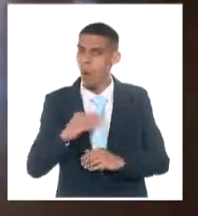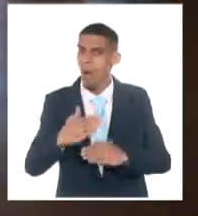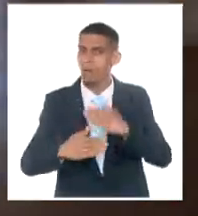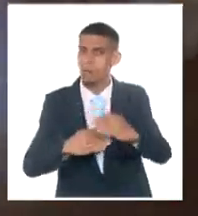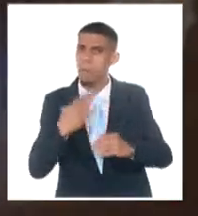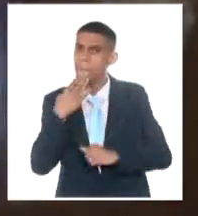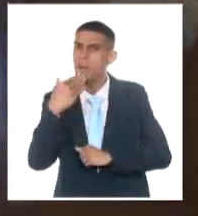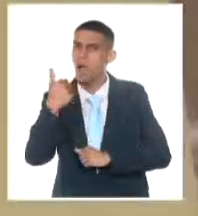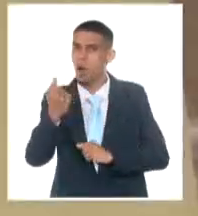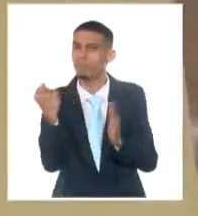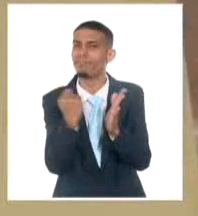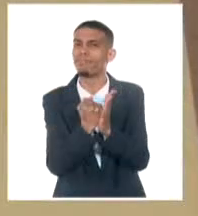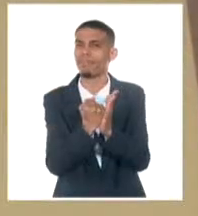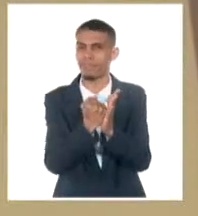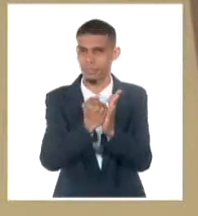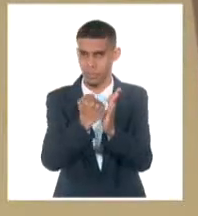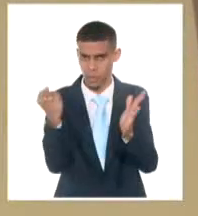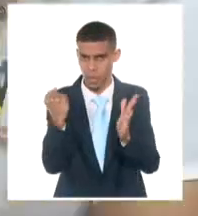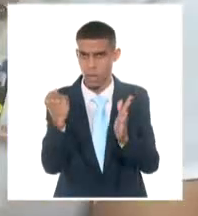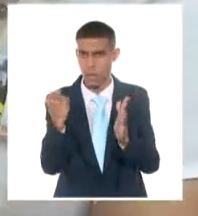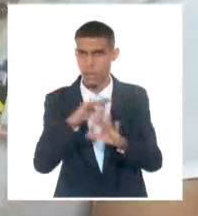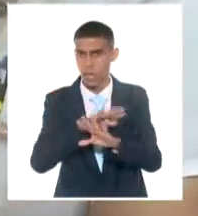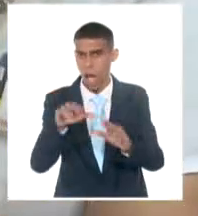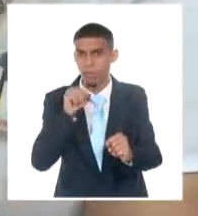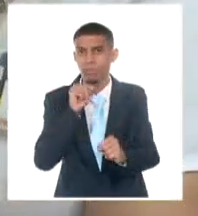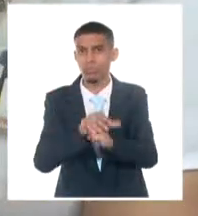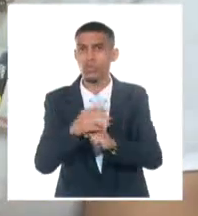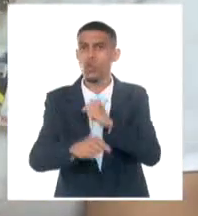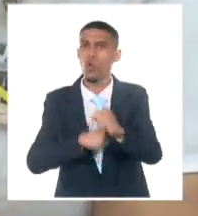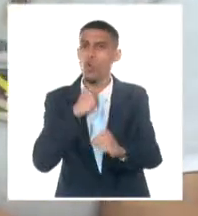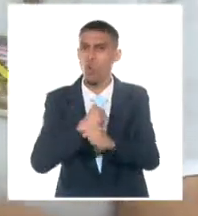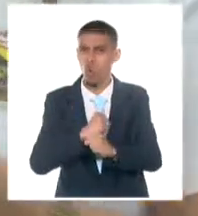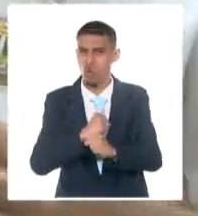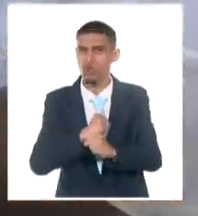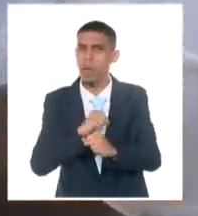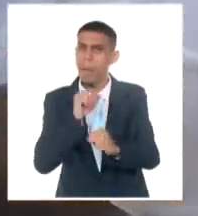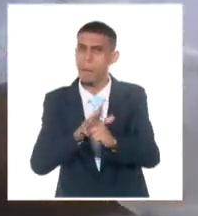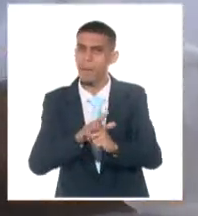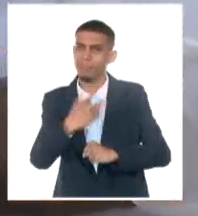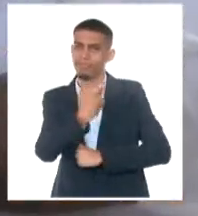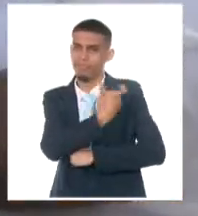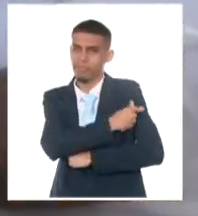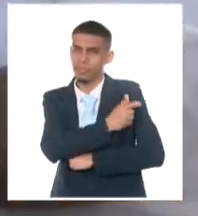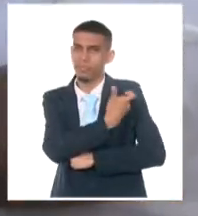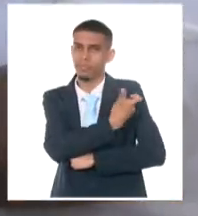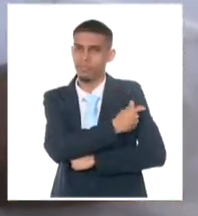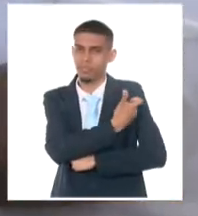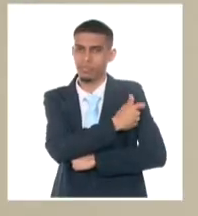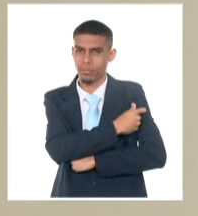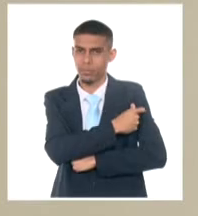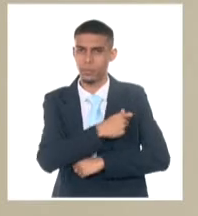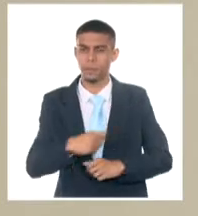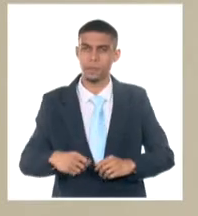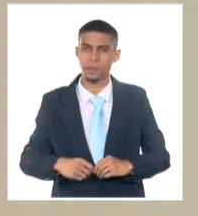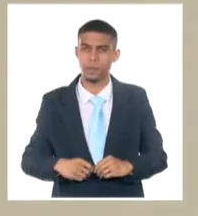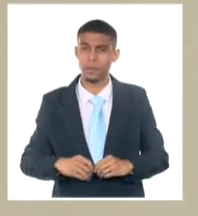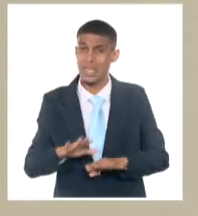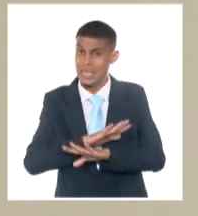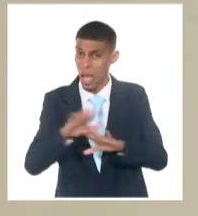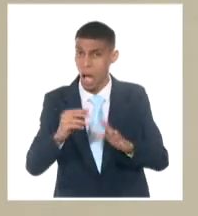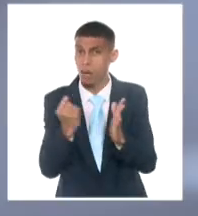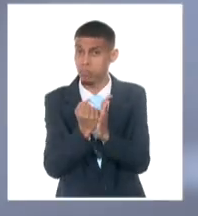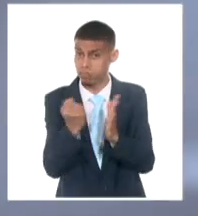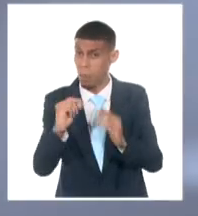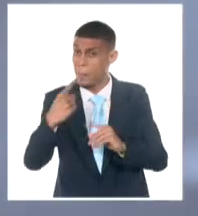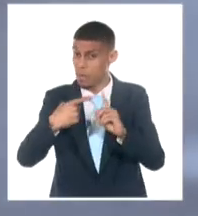obtener autorización de uso de emergencia que expide la Comisión de Autorización Sanitaria de COFEPRIS, una vez que se haya